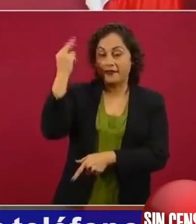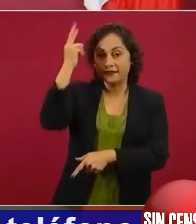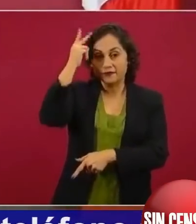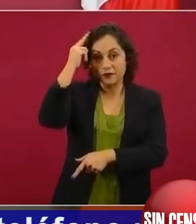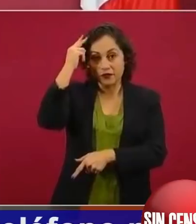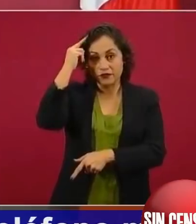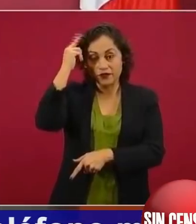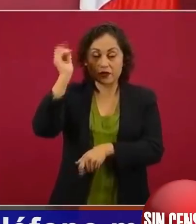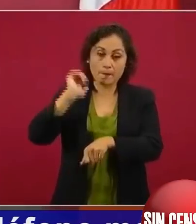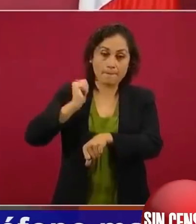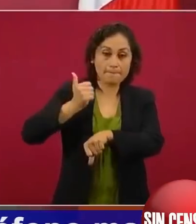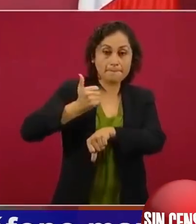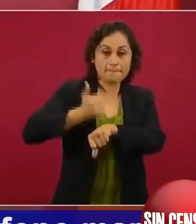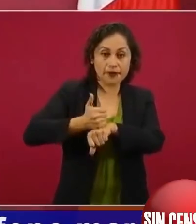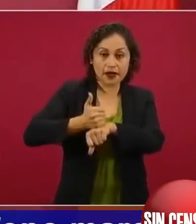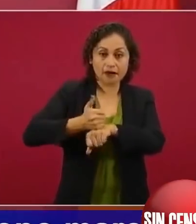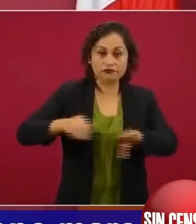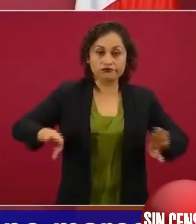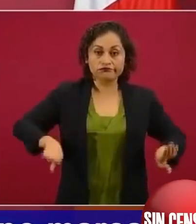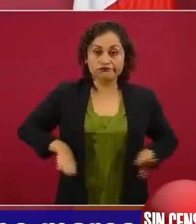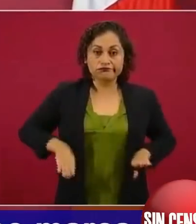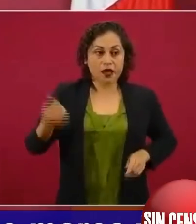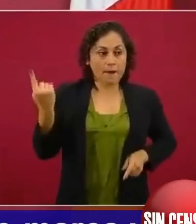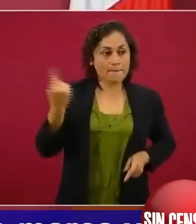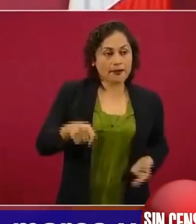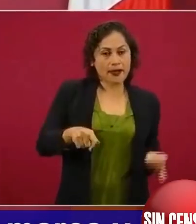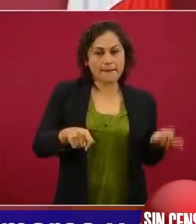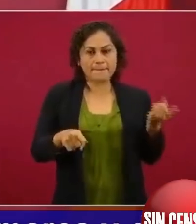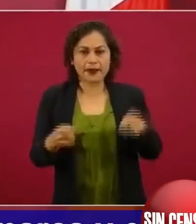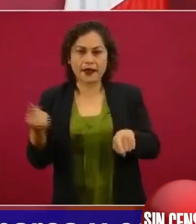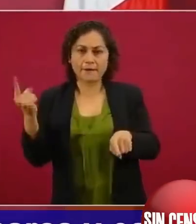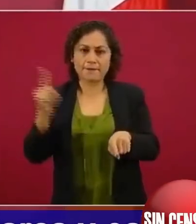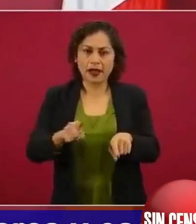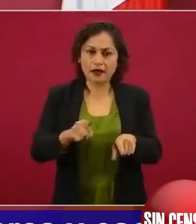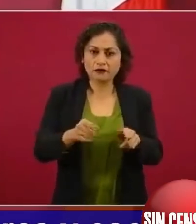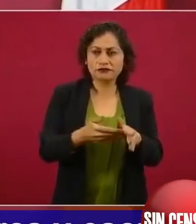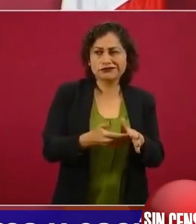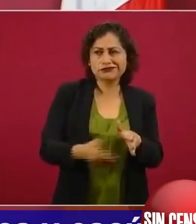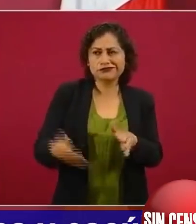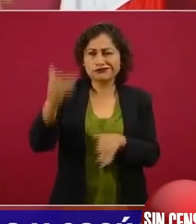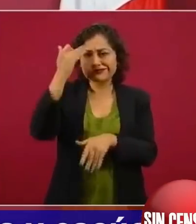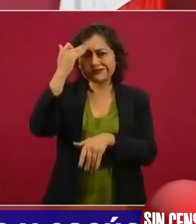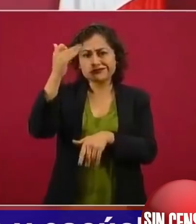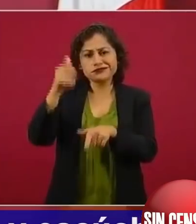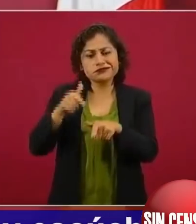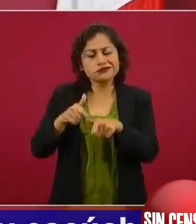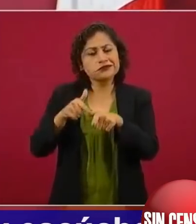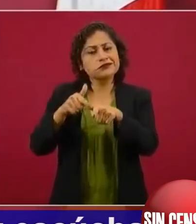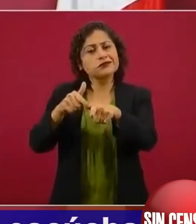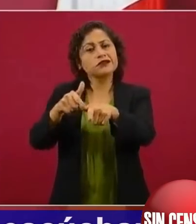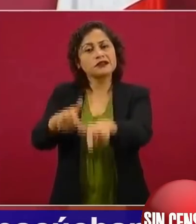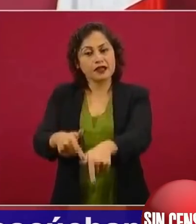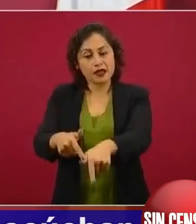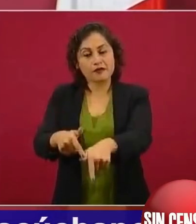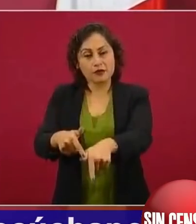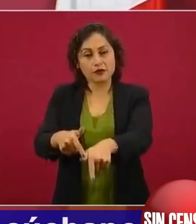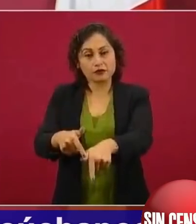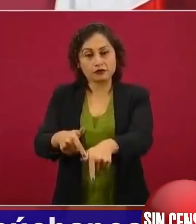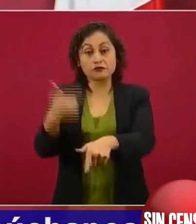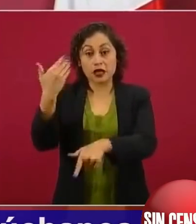autoritario que prevaleció durante mucho tiempo. Ahí se estableció de que las